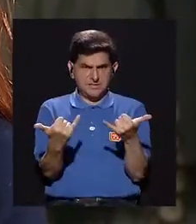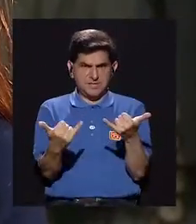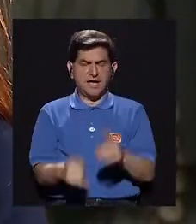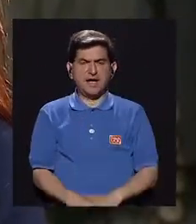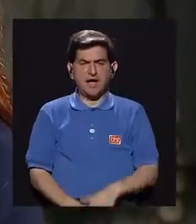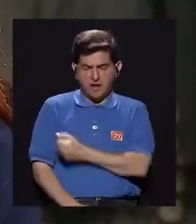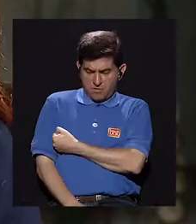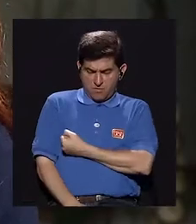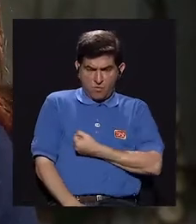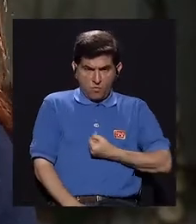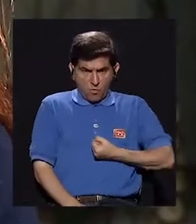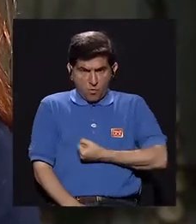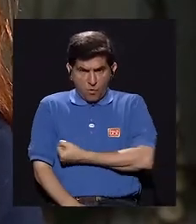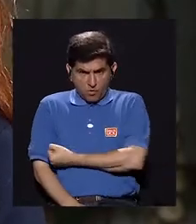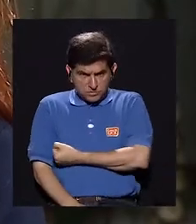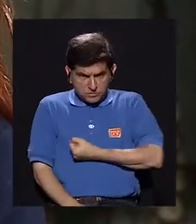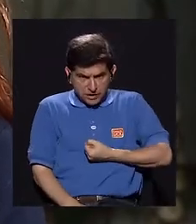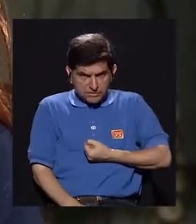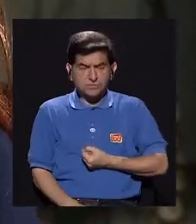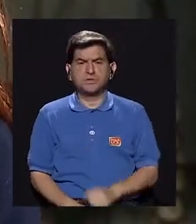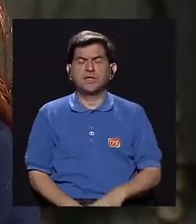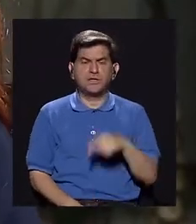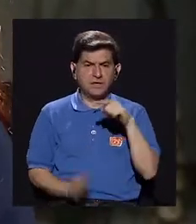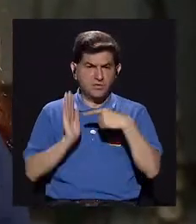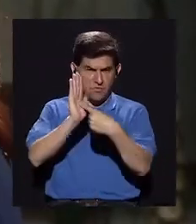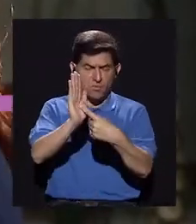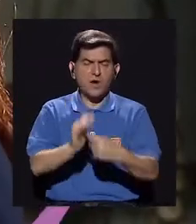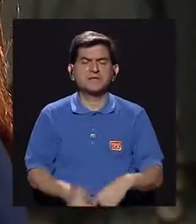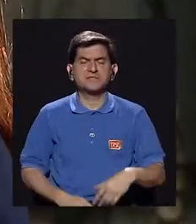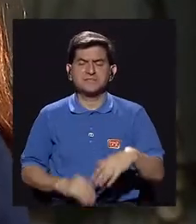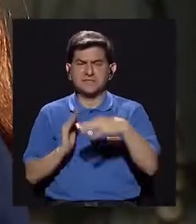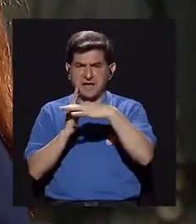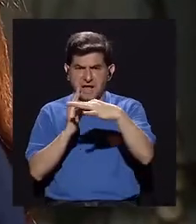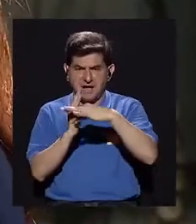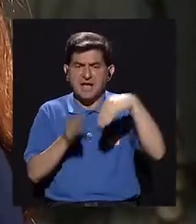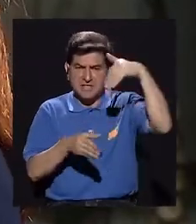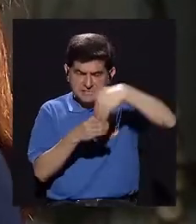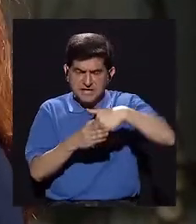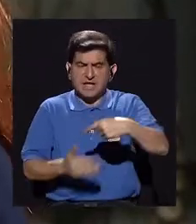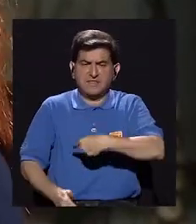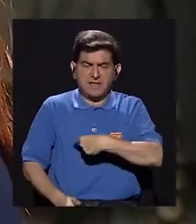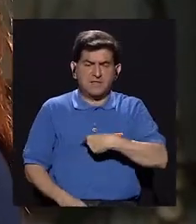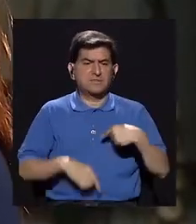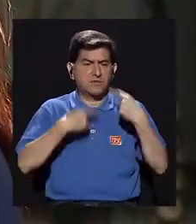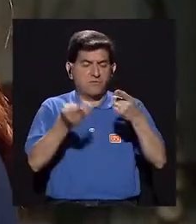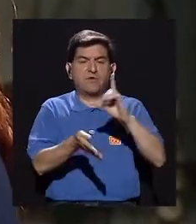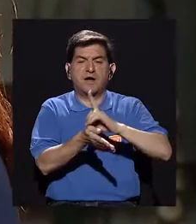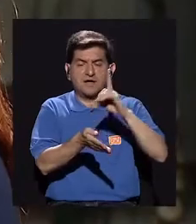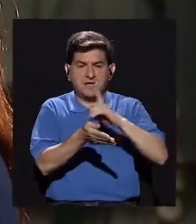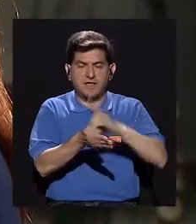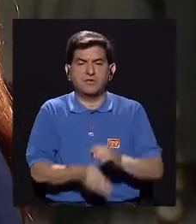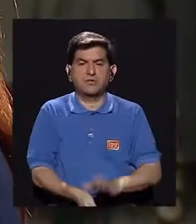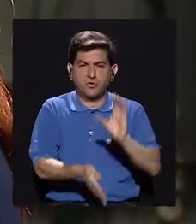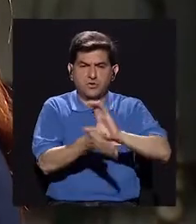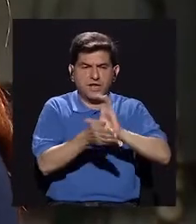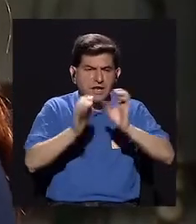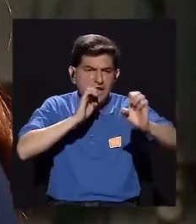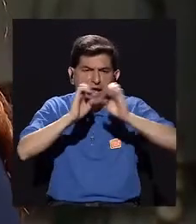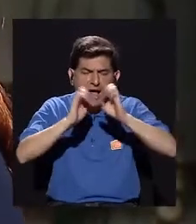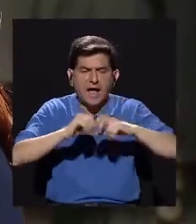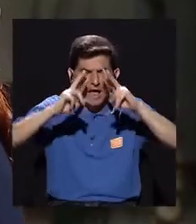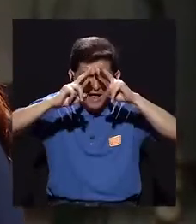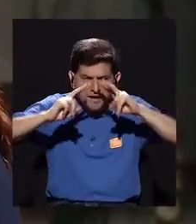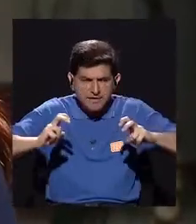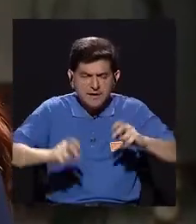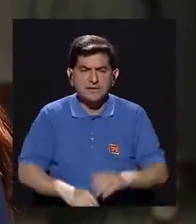hecho un ultrasonido de abdomen, salió que tiene grasa en el hígado, acuda al médico de la clínica o de Levice para que lo